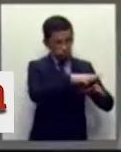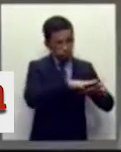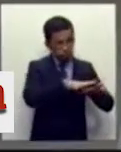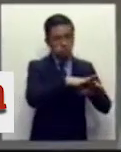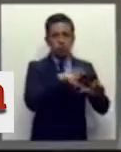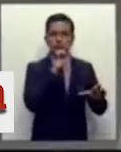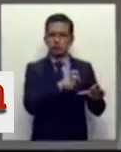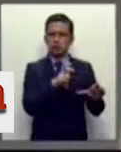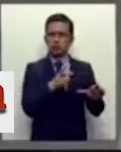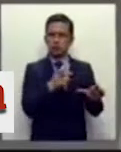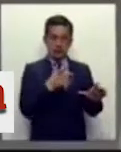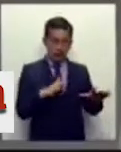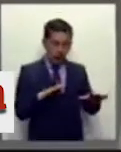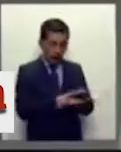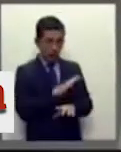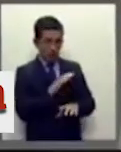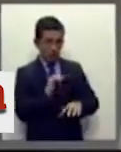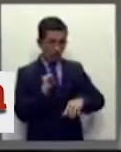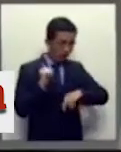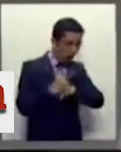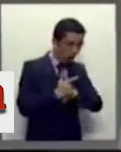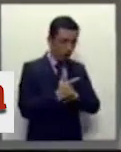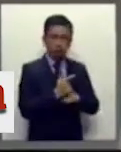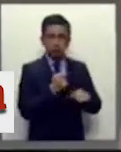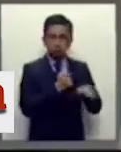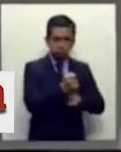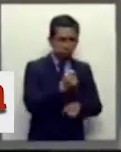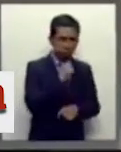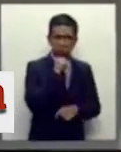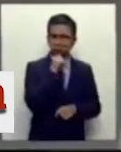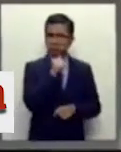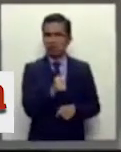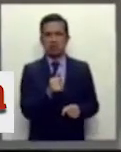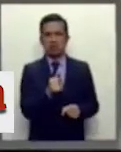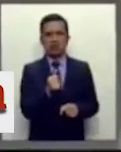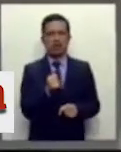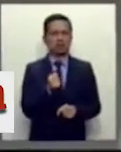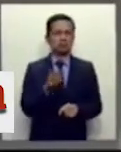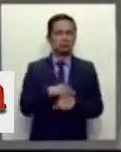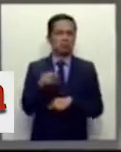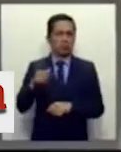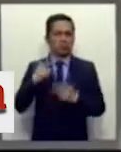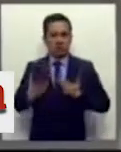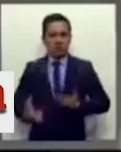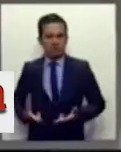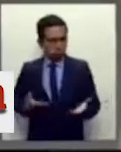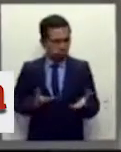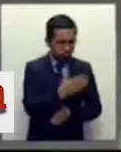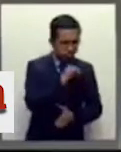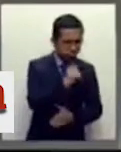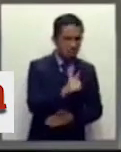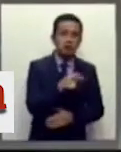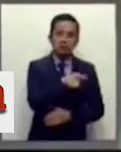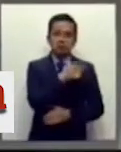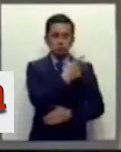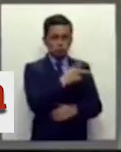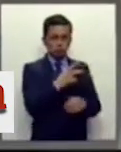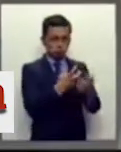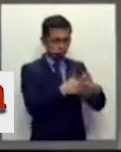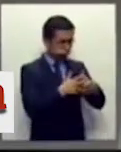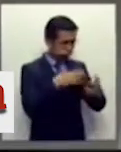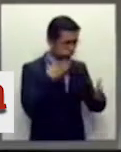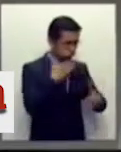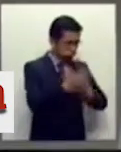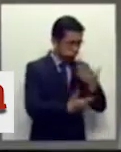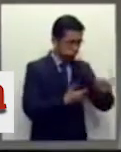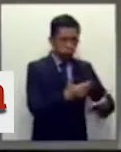sido significativamente alterados por la actividad del ser humano o que sus ecosistemas y funciones integrales requieren